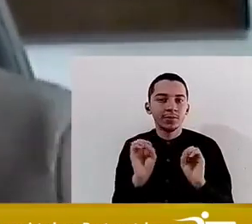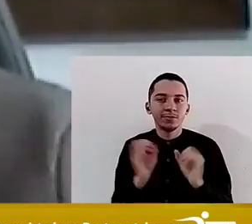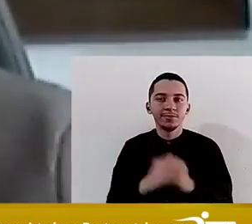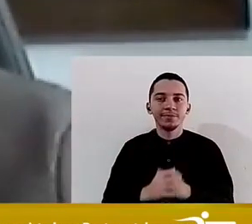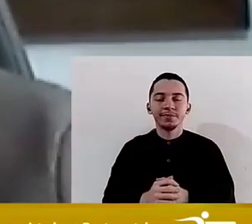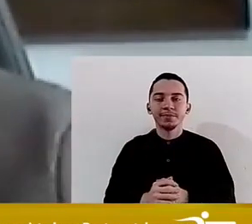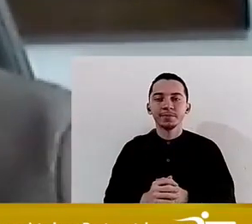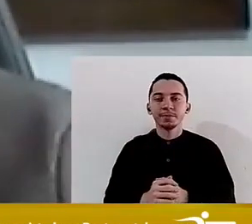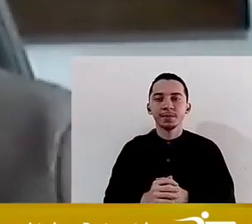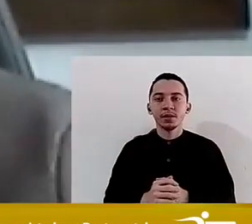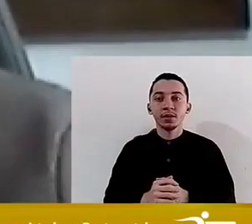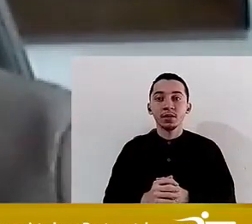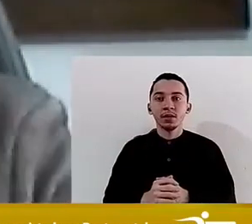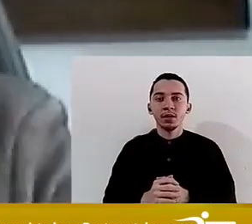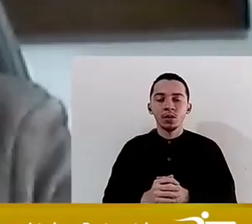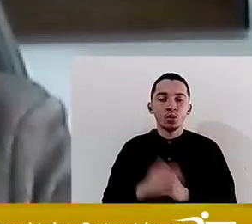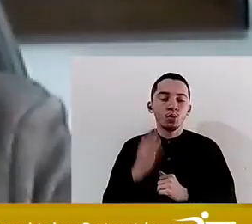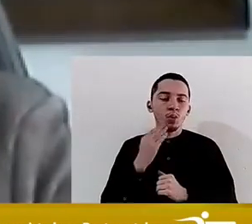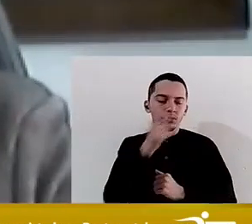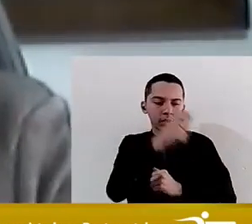va.